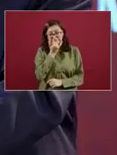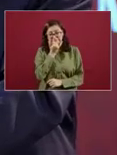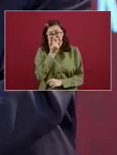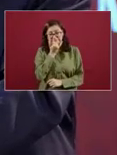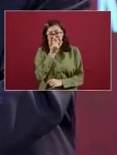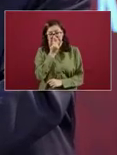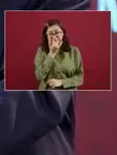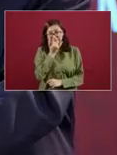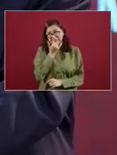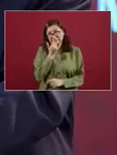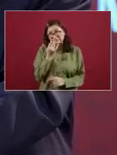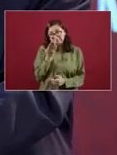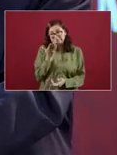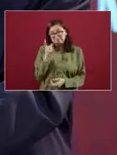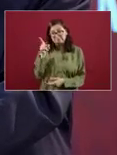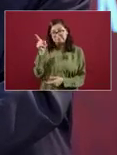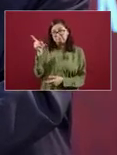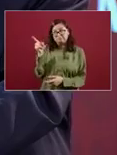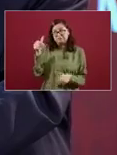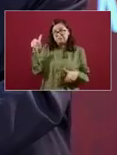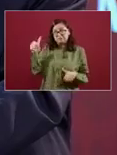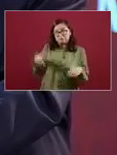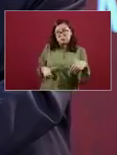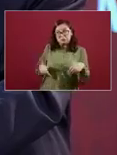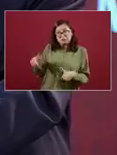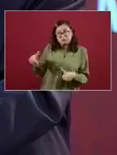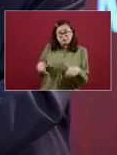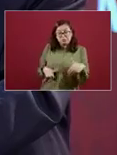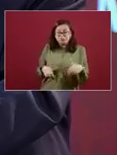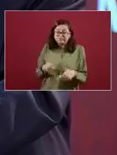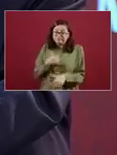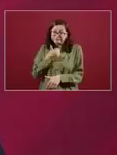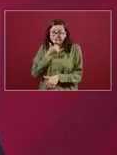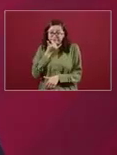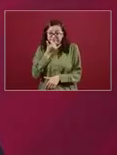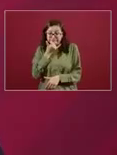por las molestias que causan estas obras.